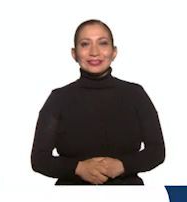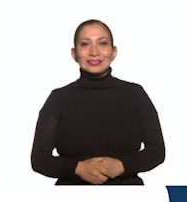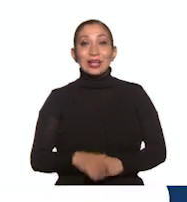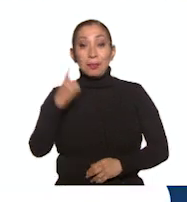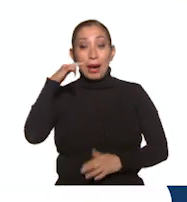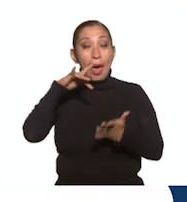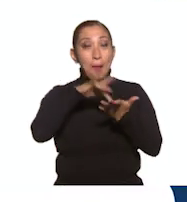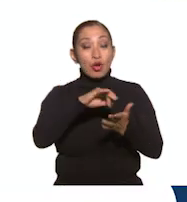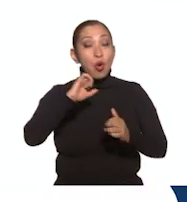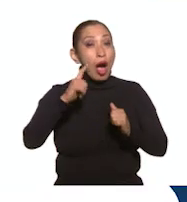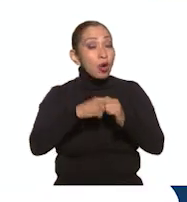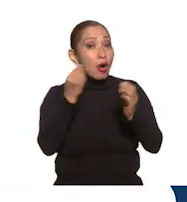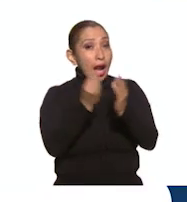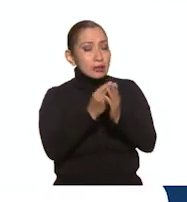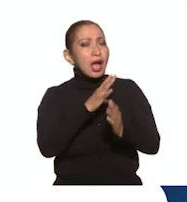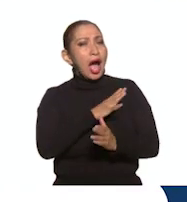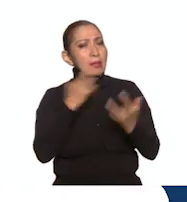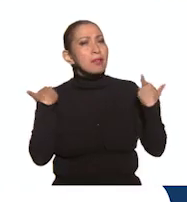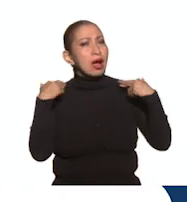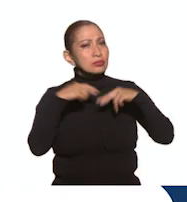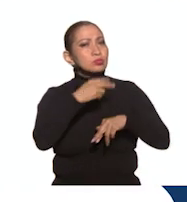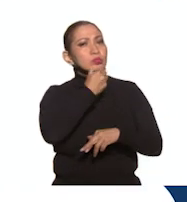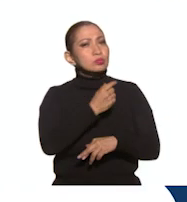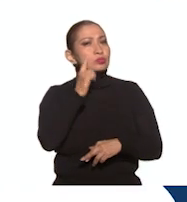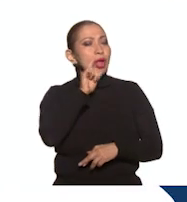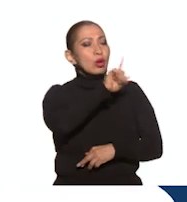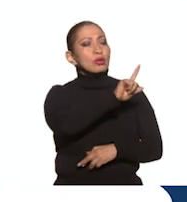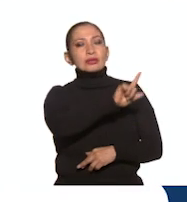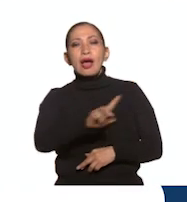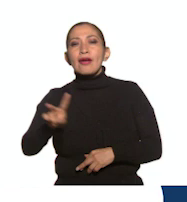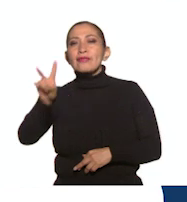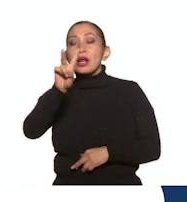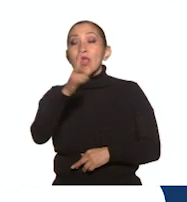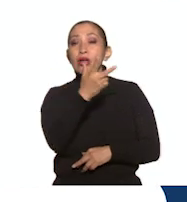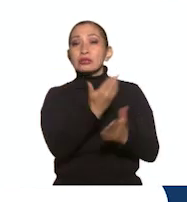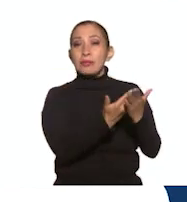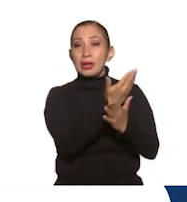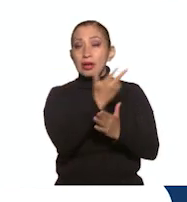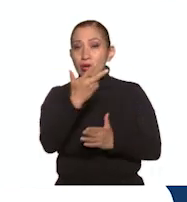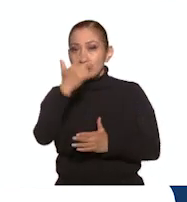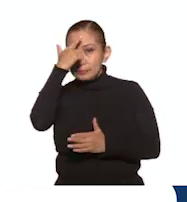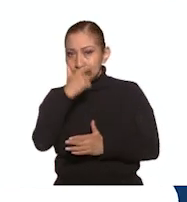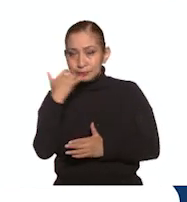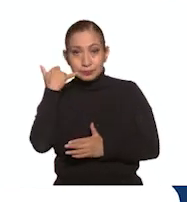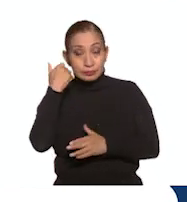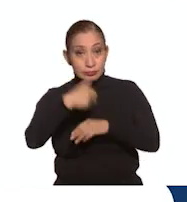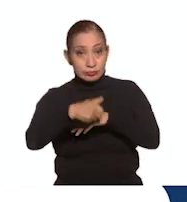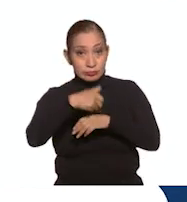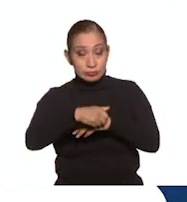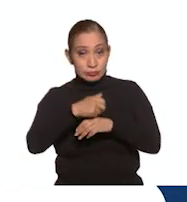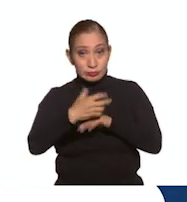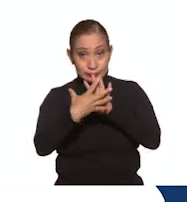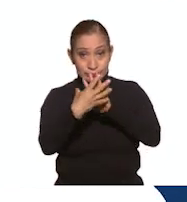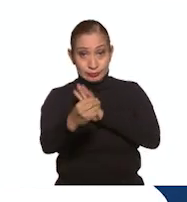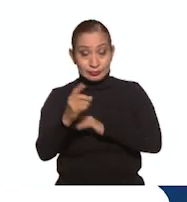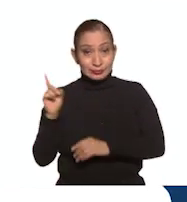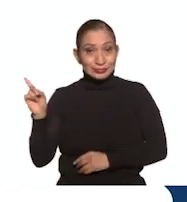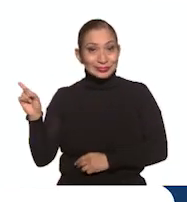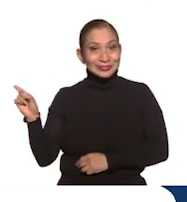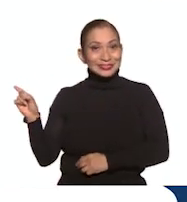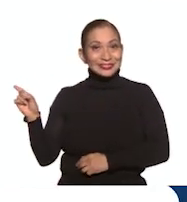Para apoyo pedagógico, hay maestras y maestros de lunes a viernes de 8 a 20 horas en el teléfono